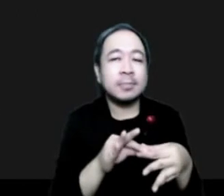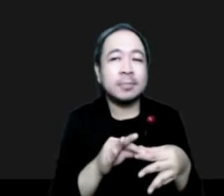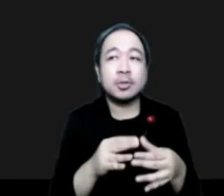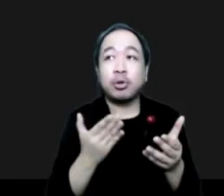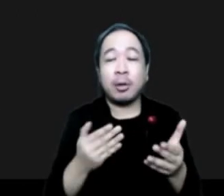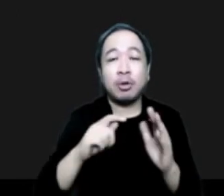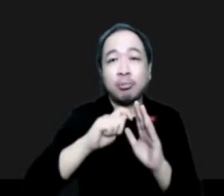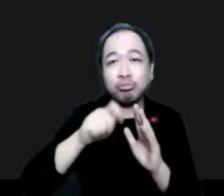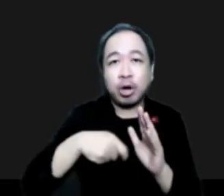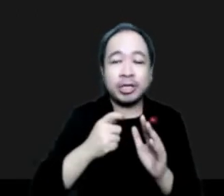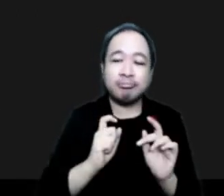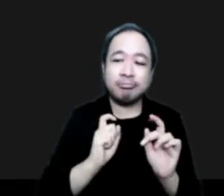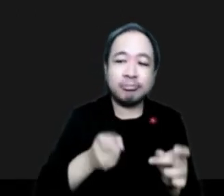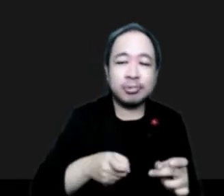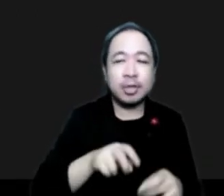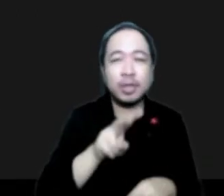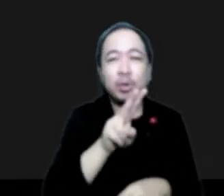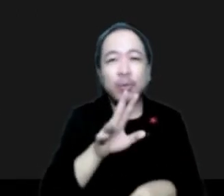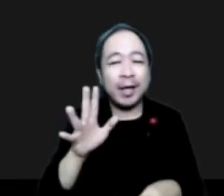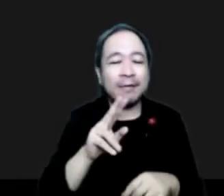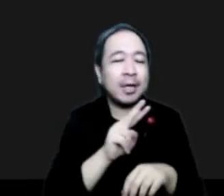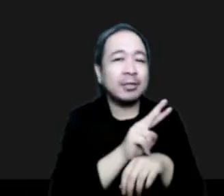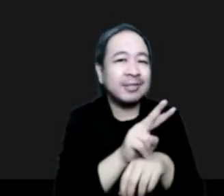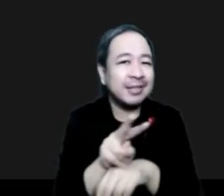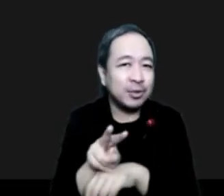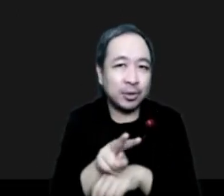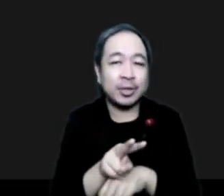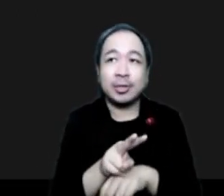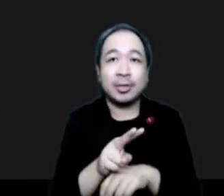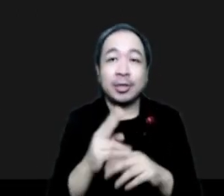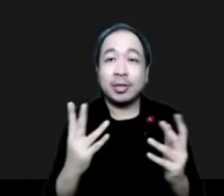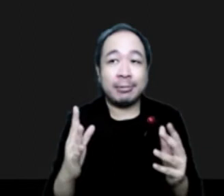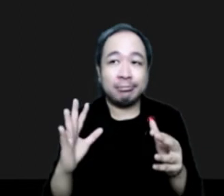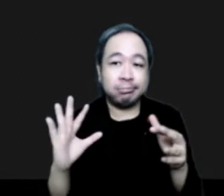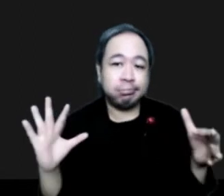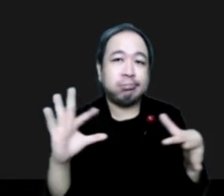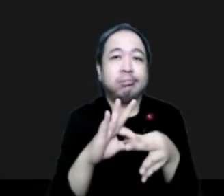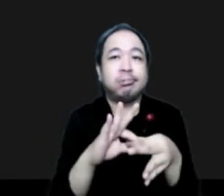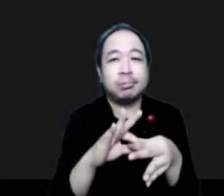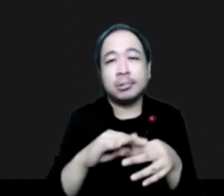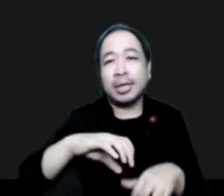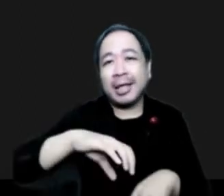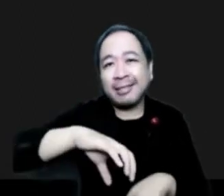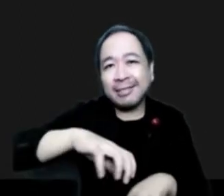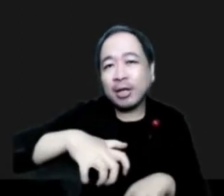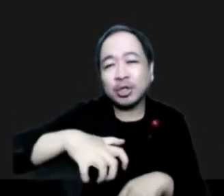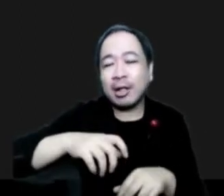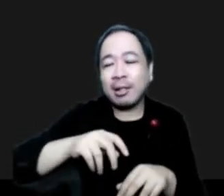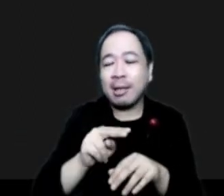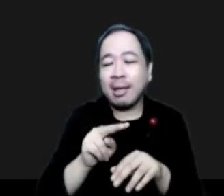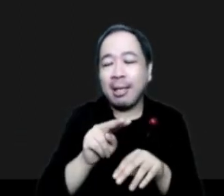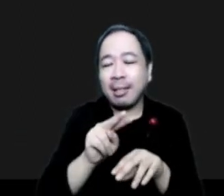sensores ya existentes de las redes nacionales. Es decir, que con este proyecto regional se mejora